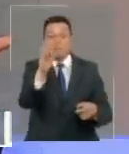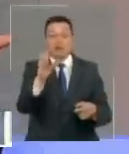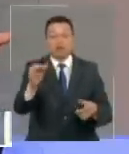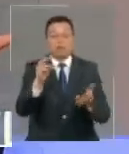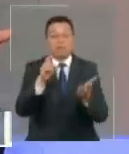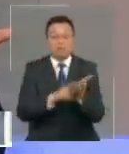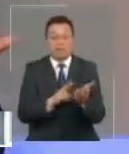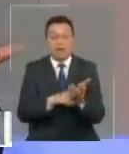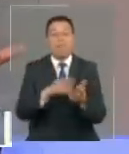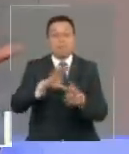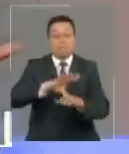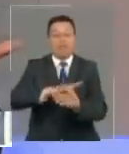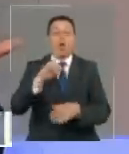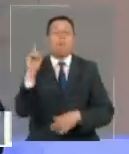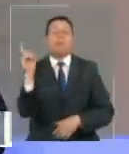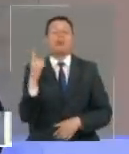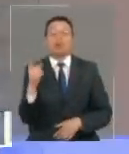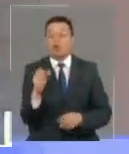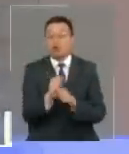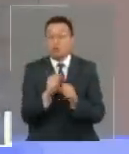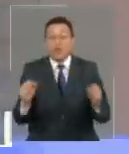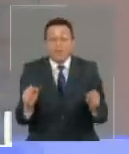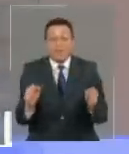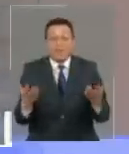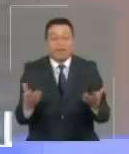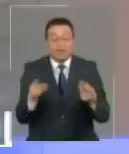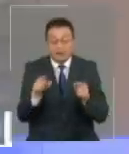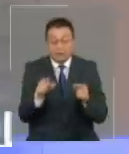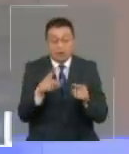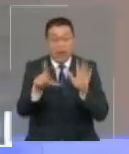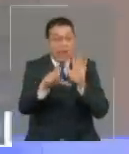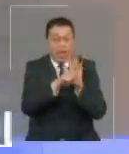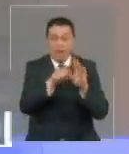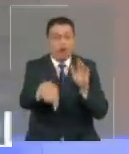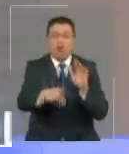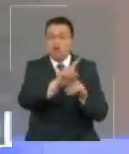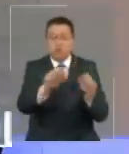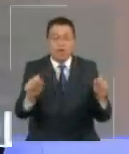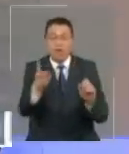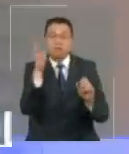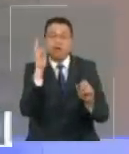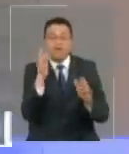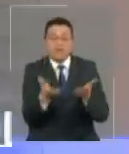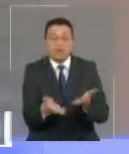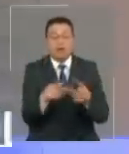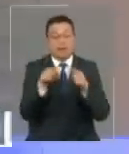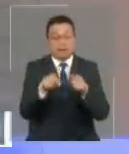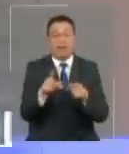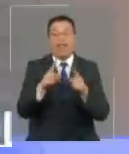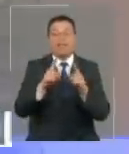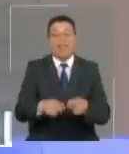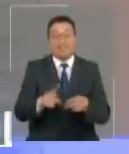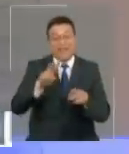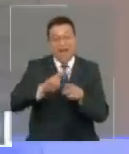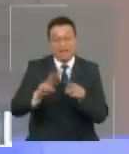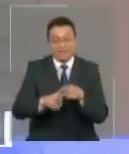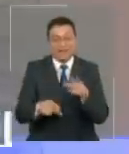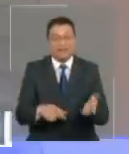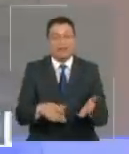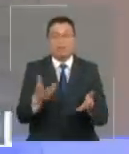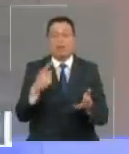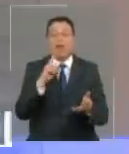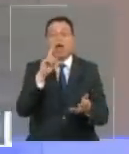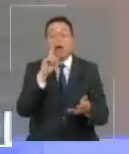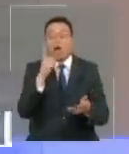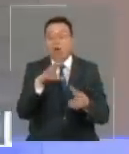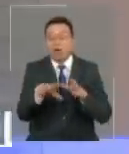efectivamente son de médicos particulares. Eso no está contemplado por ley. Por lo tanto, aquí lo que hay que hacer, mira, si hay algo que nos